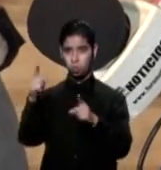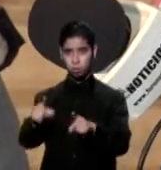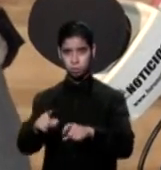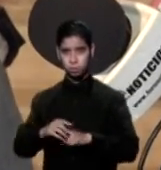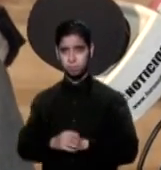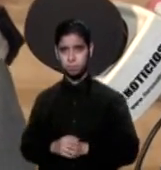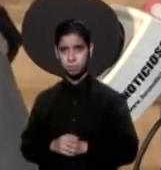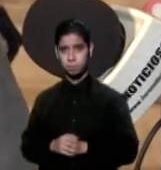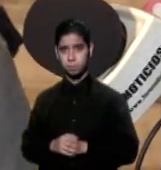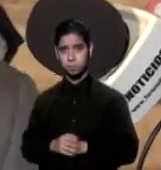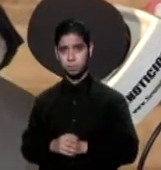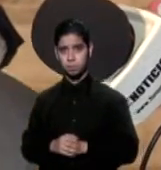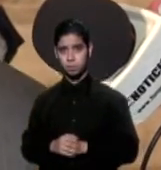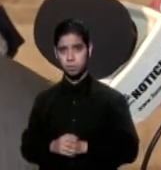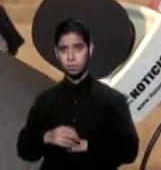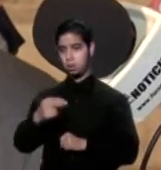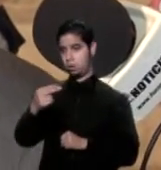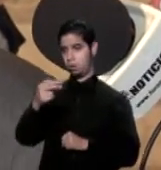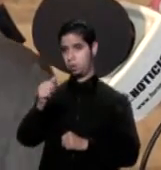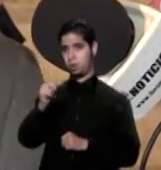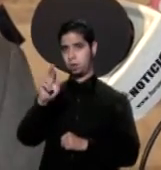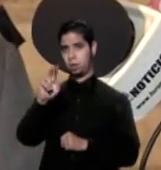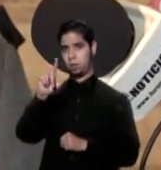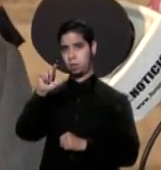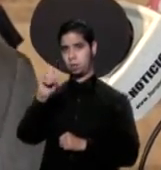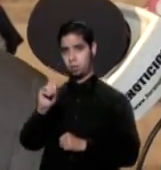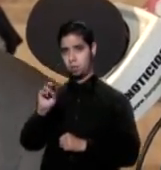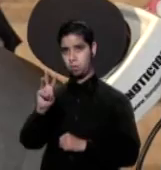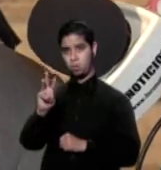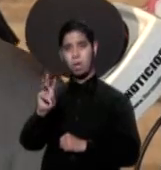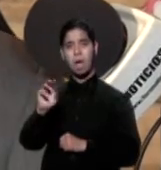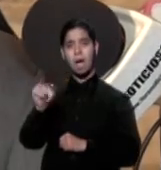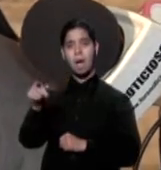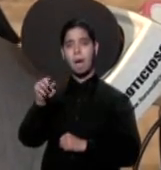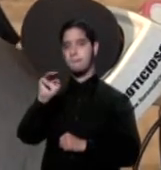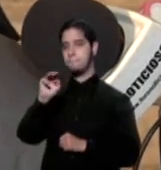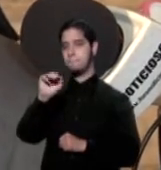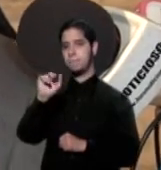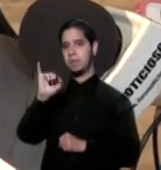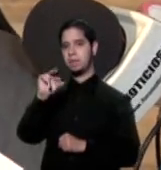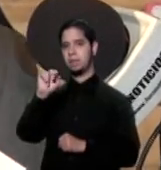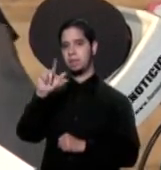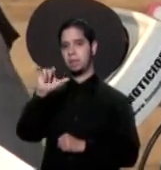fue hollow and meaningless, hueca y sin significado, porque